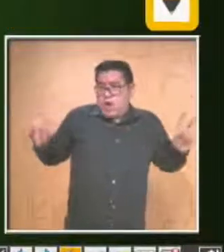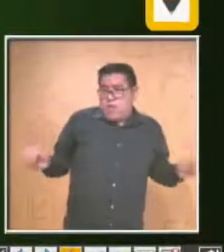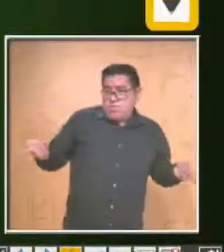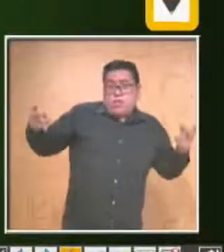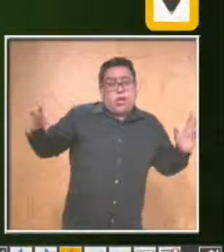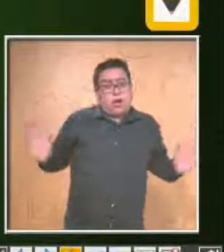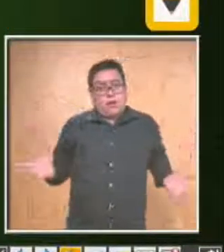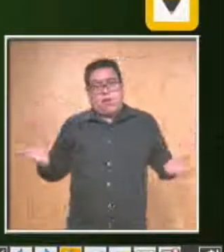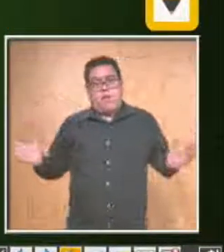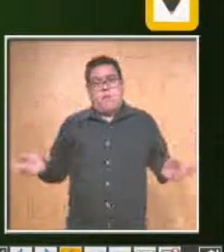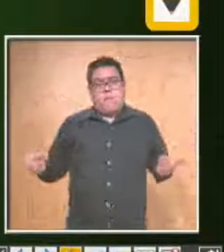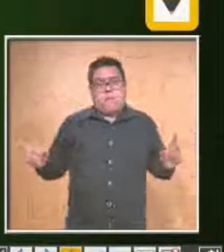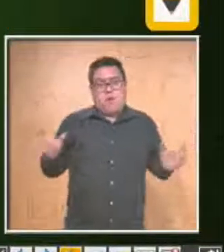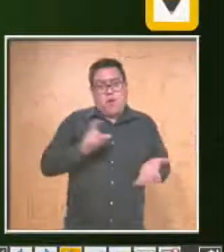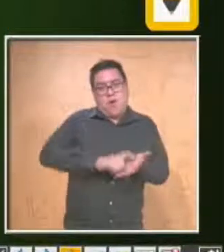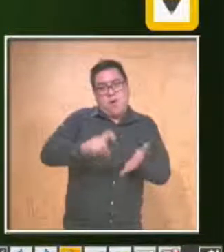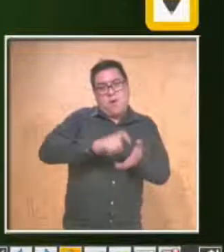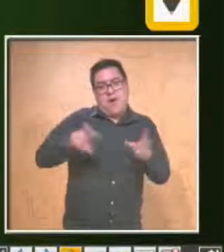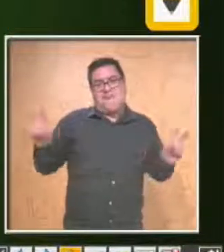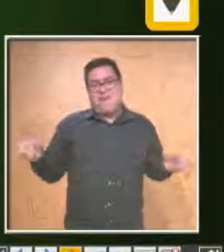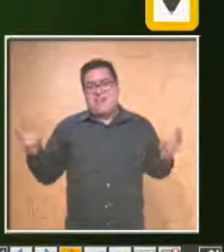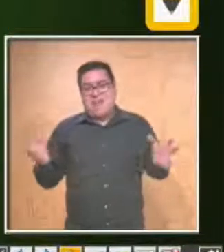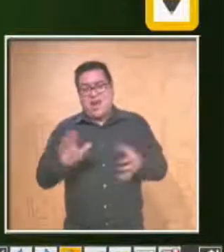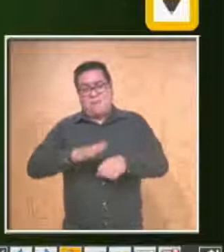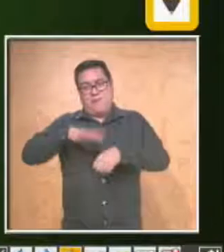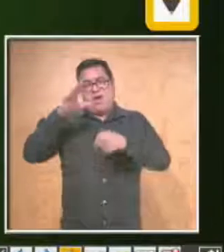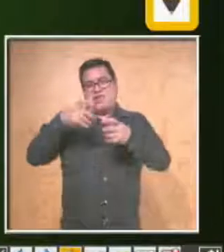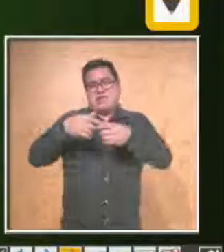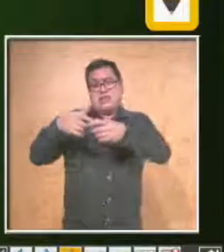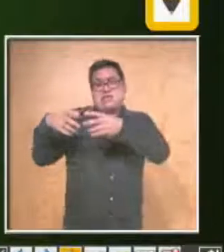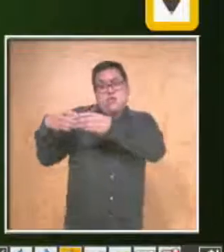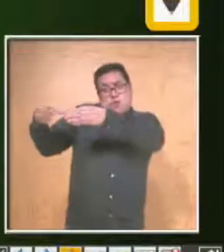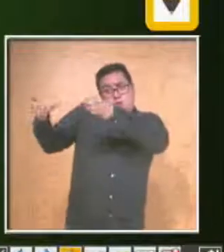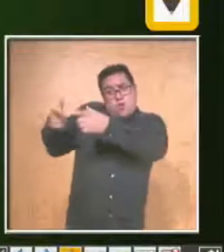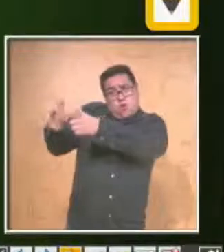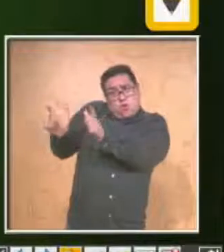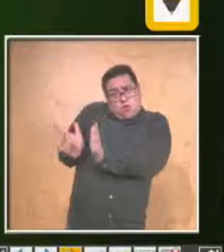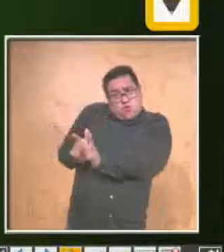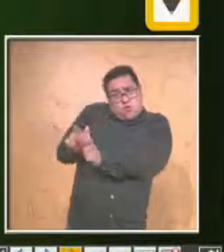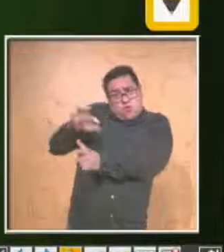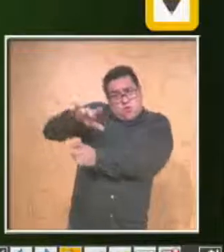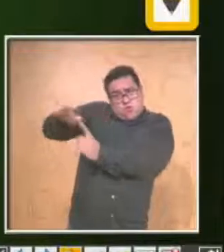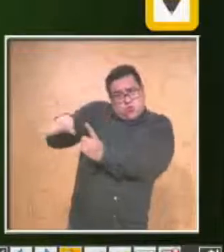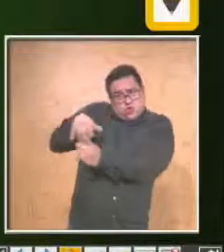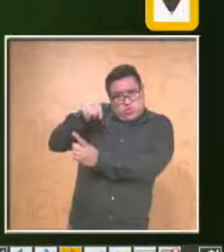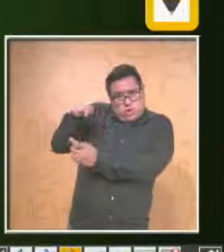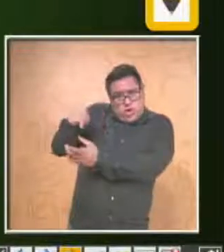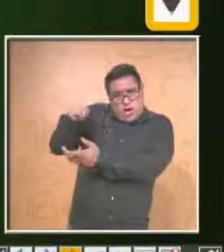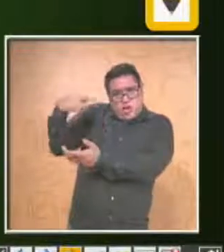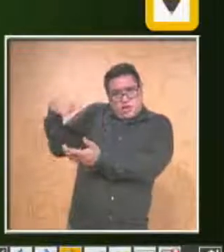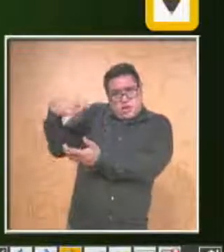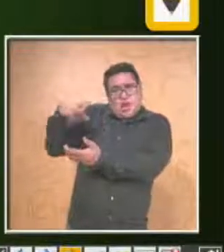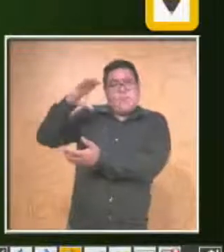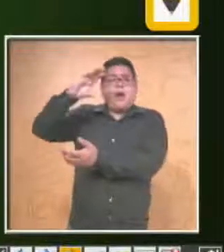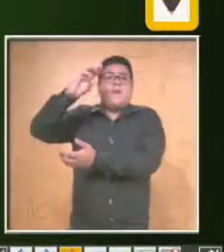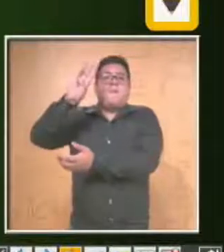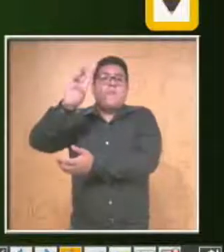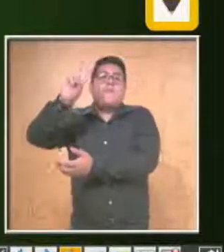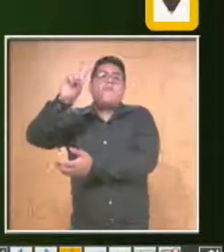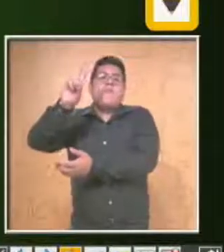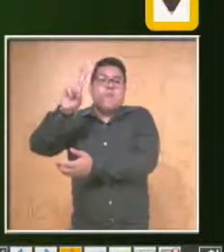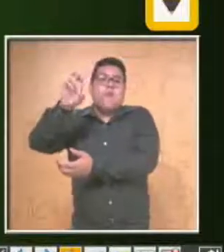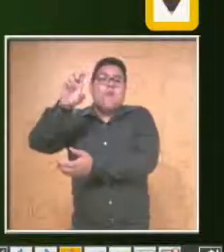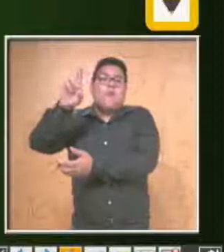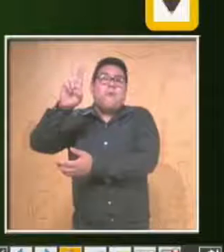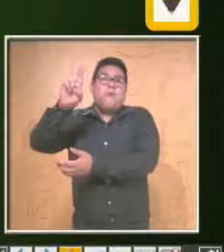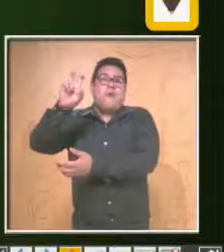crece o surge y crece una clase social llamada burguesía, que es una palabra que vas a